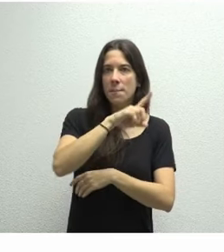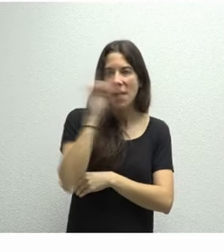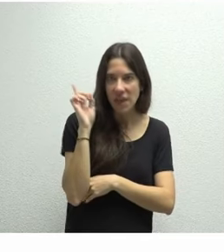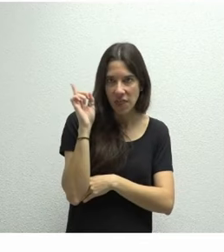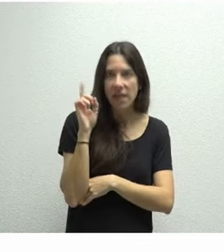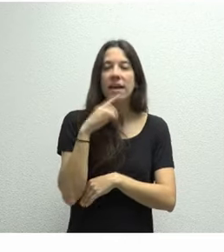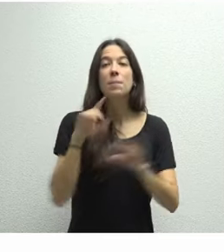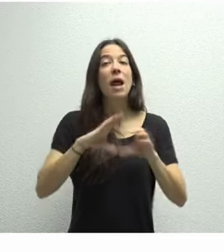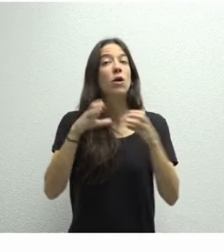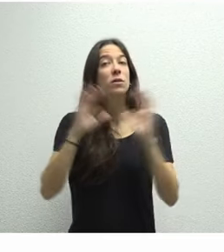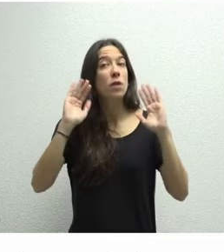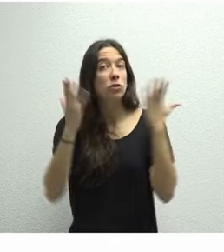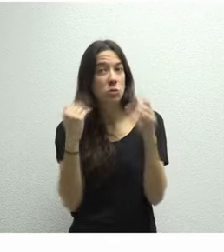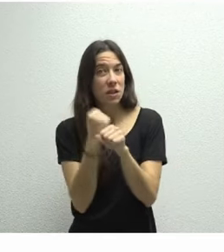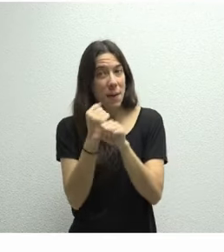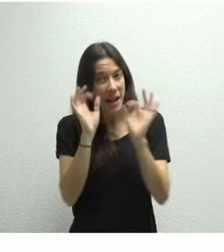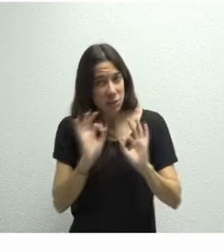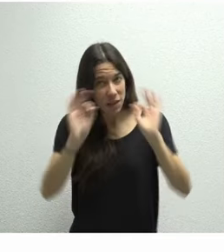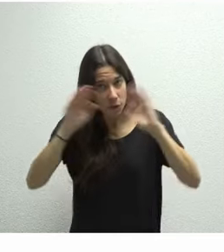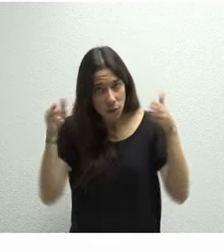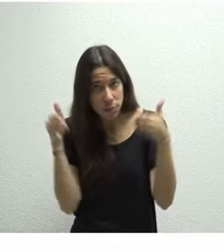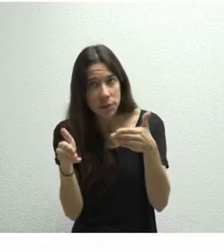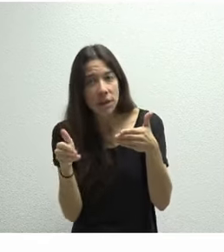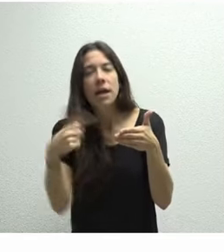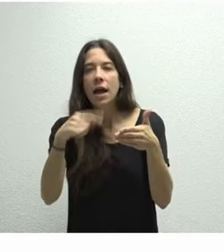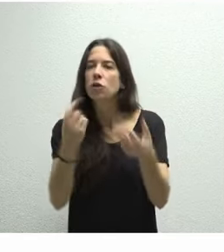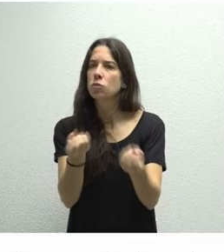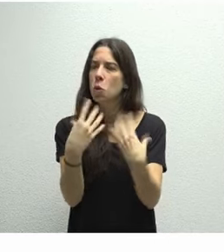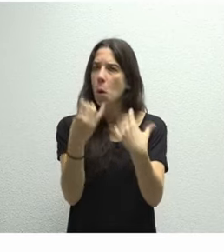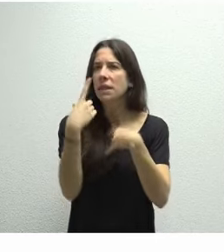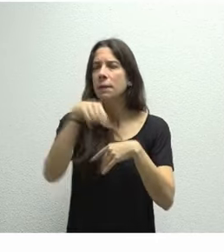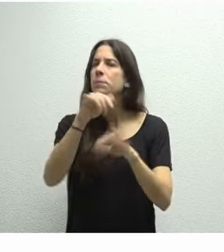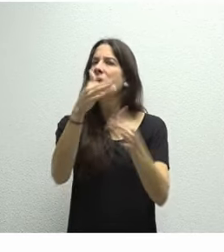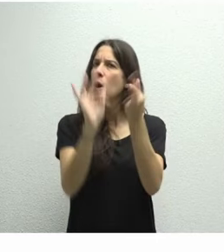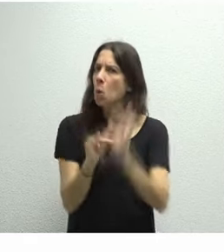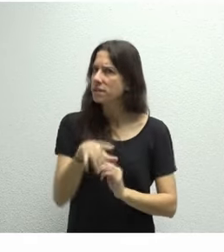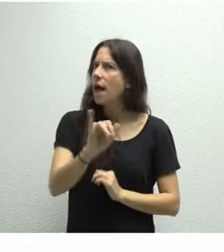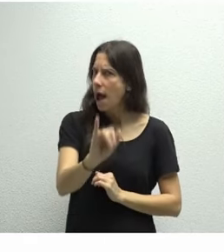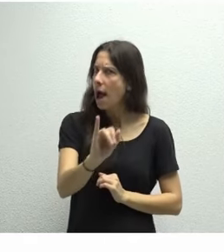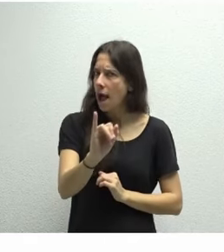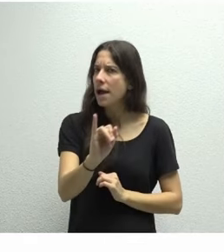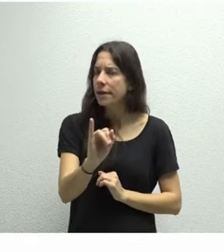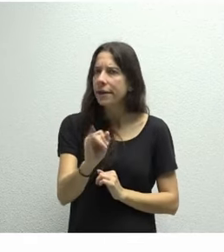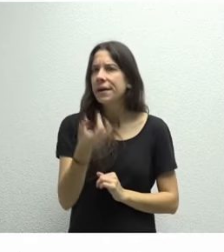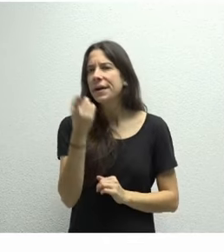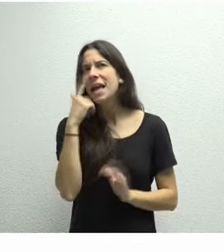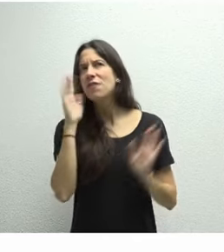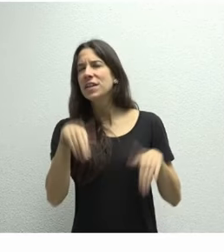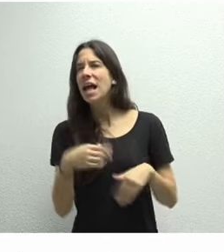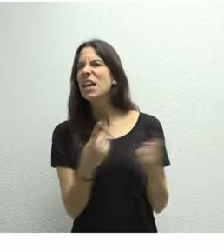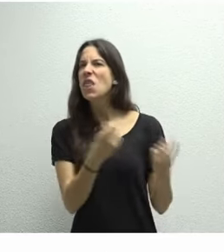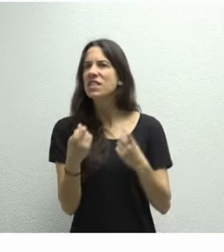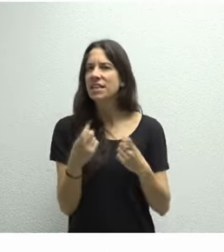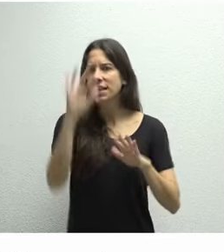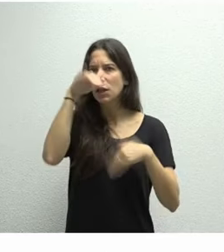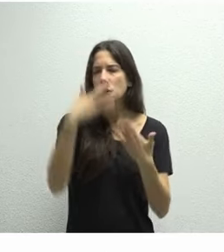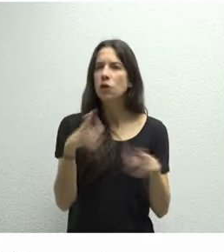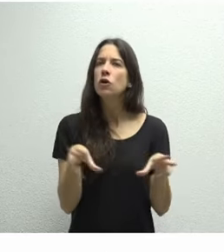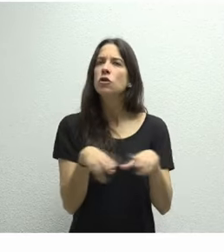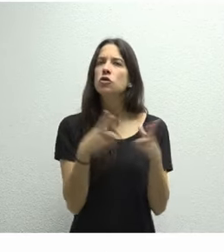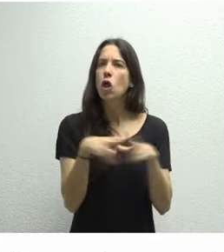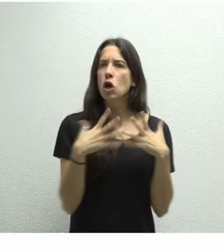colectivo del autismo nos contaban que habían hecho una encuesta y que las la la percepción de las necesidades de atención socio de atención